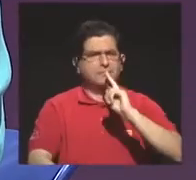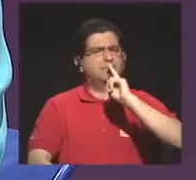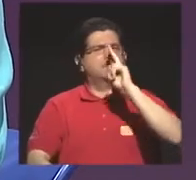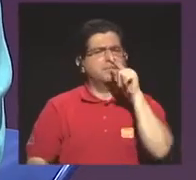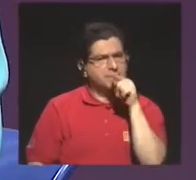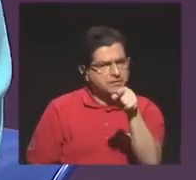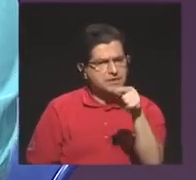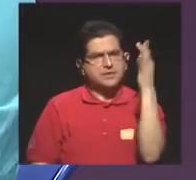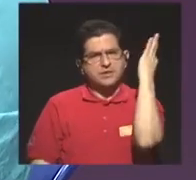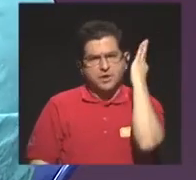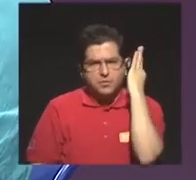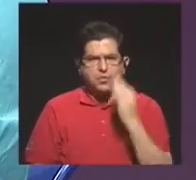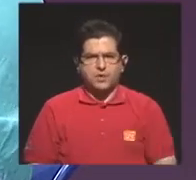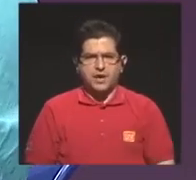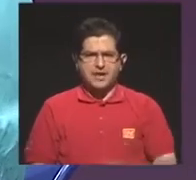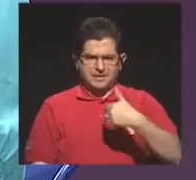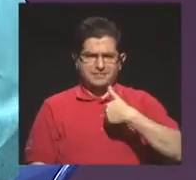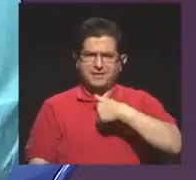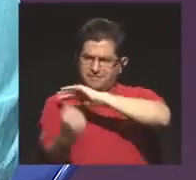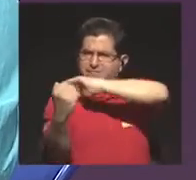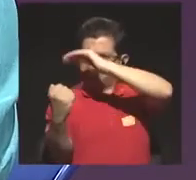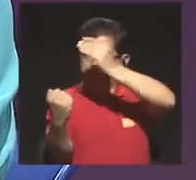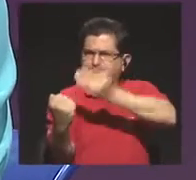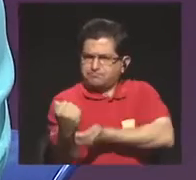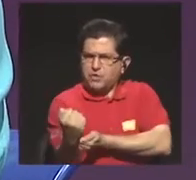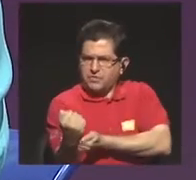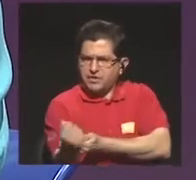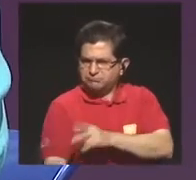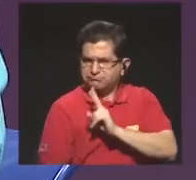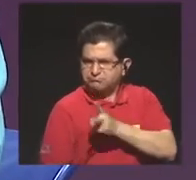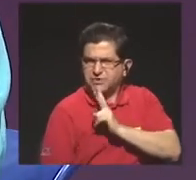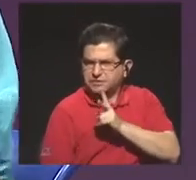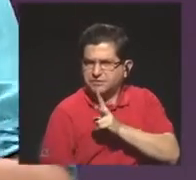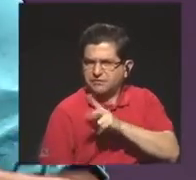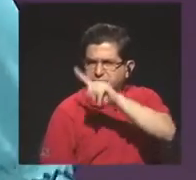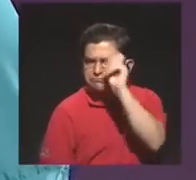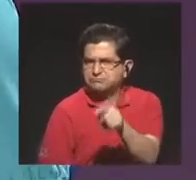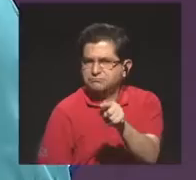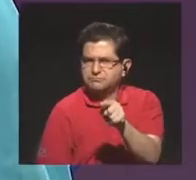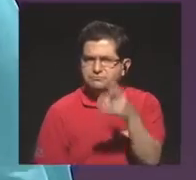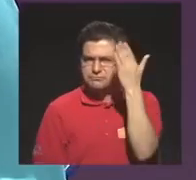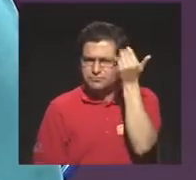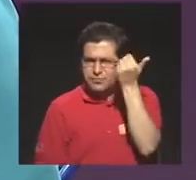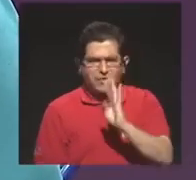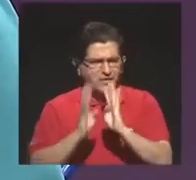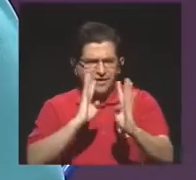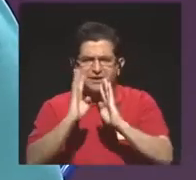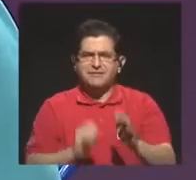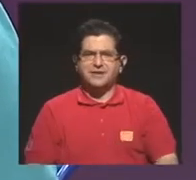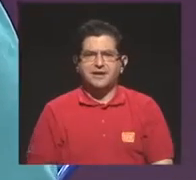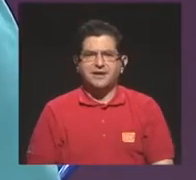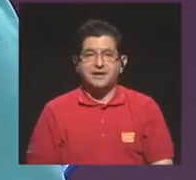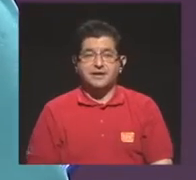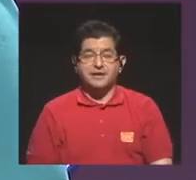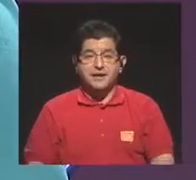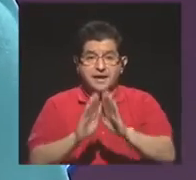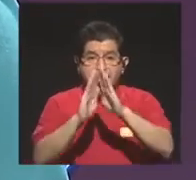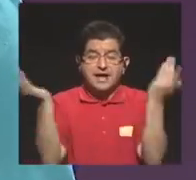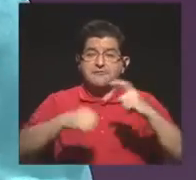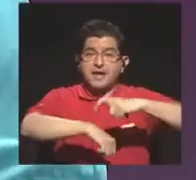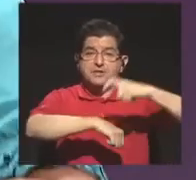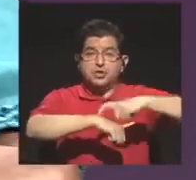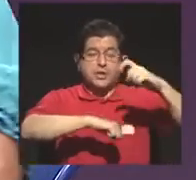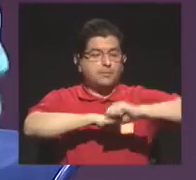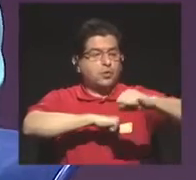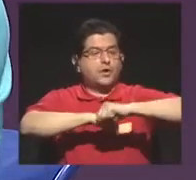realmente las mujeres en las municipalidades tienen un poder real. ¿Por qué vamos a hablar de eso? Estamos abriendo el periodo